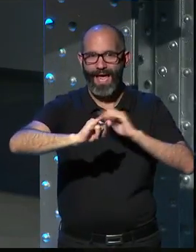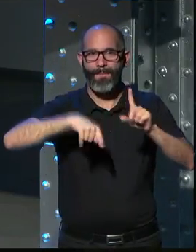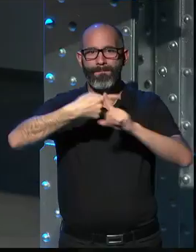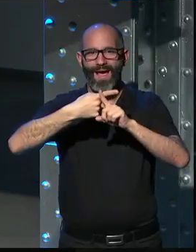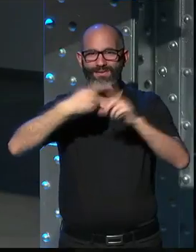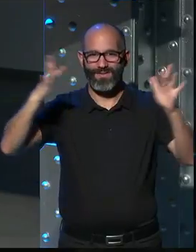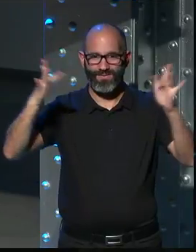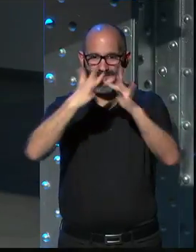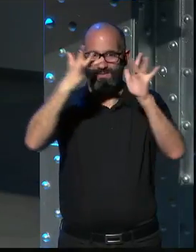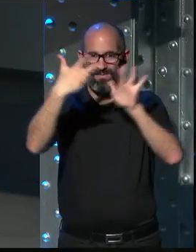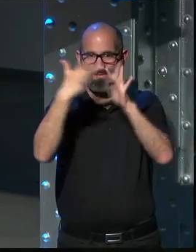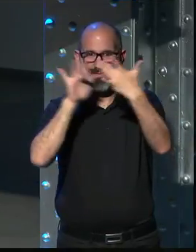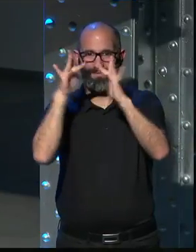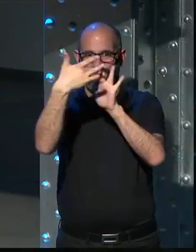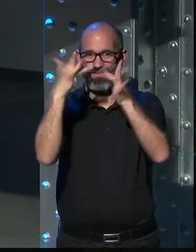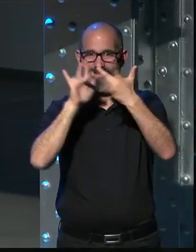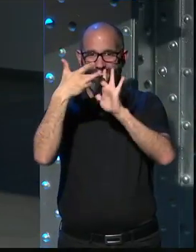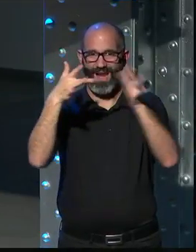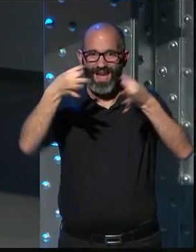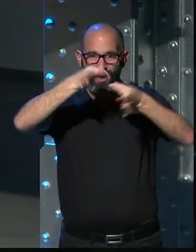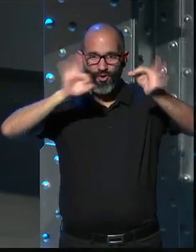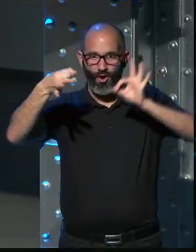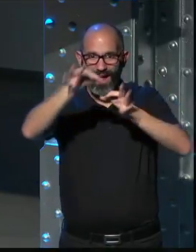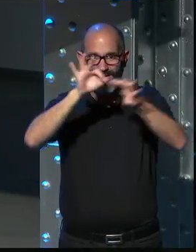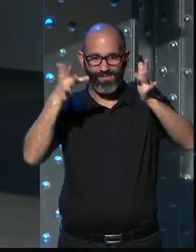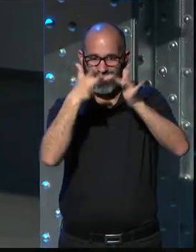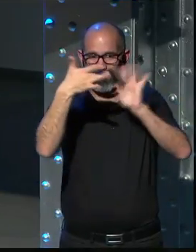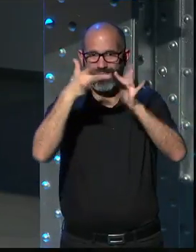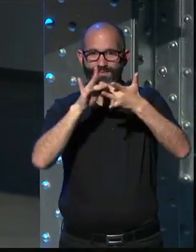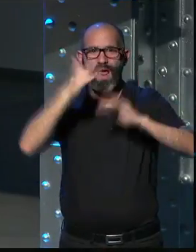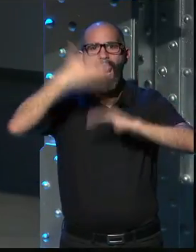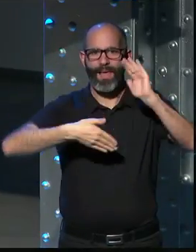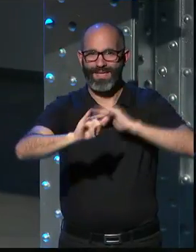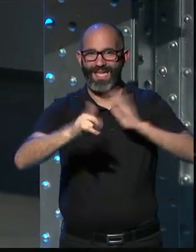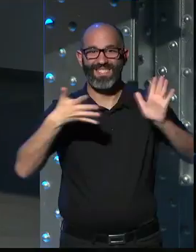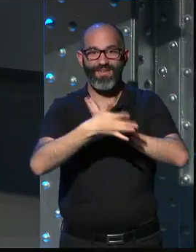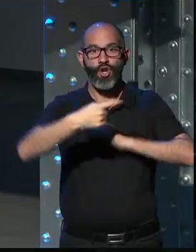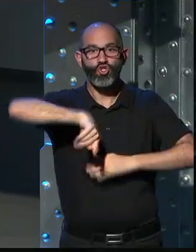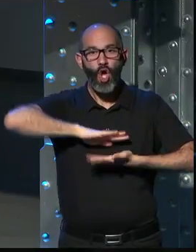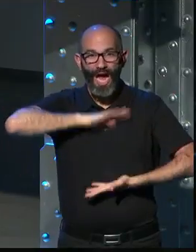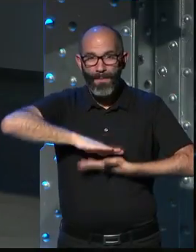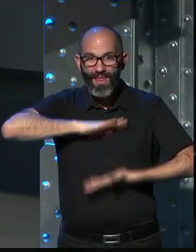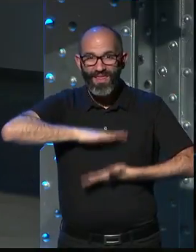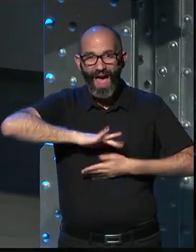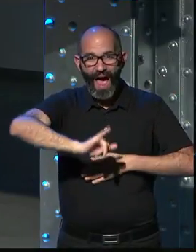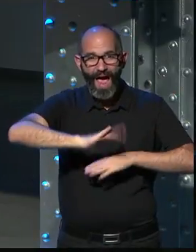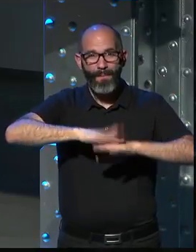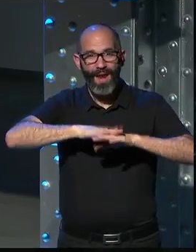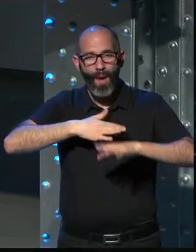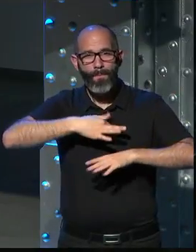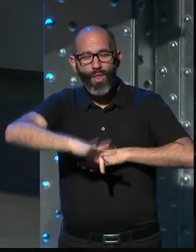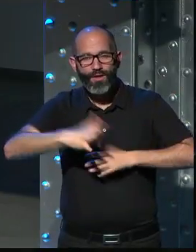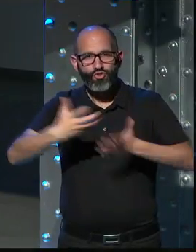limitadas. Entonces, no tenemos realmente la capacidad neural necesaria para